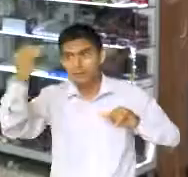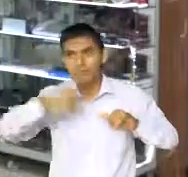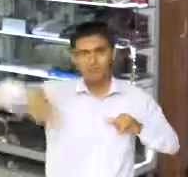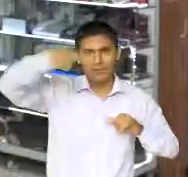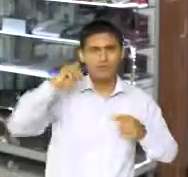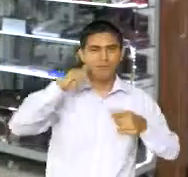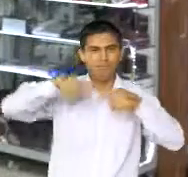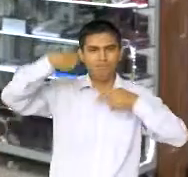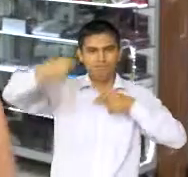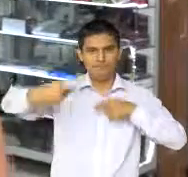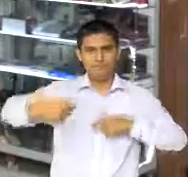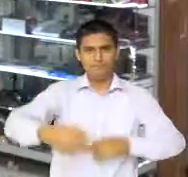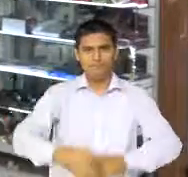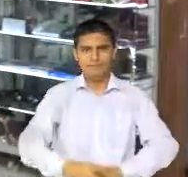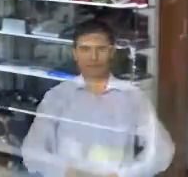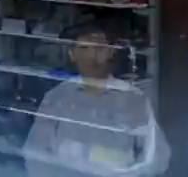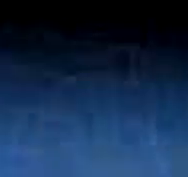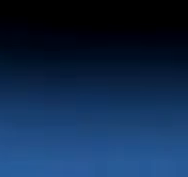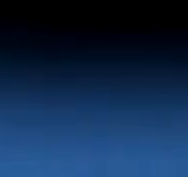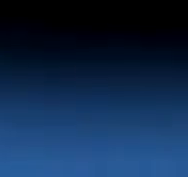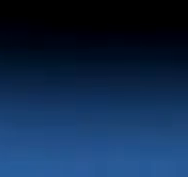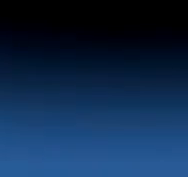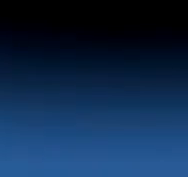quedas, vuelves. Hasta pronto.